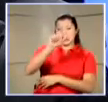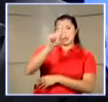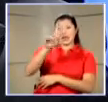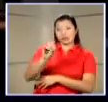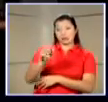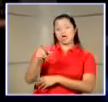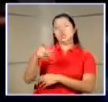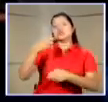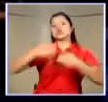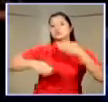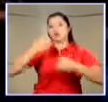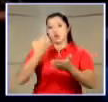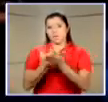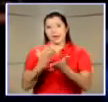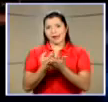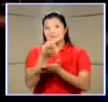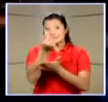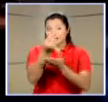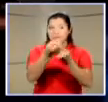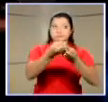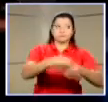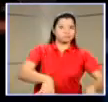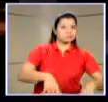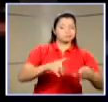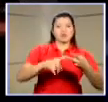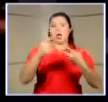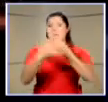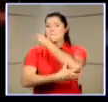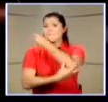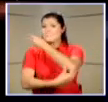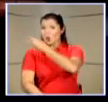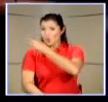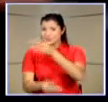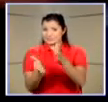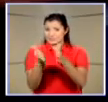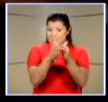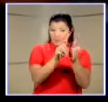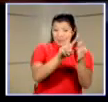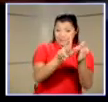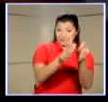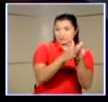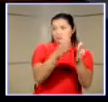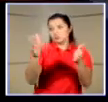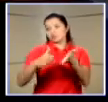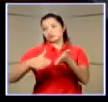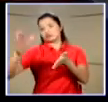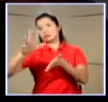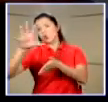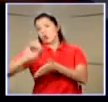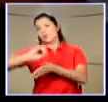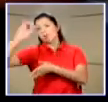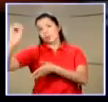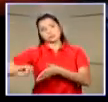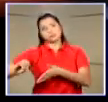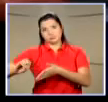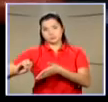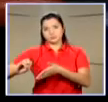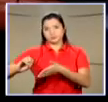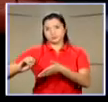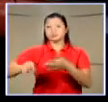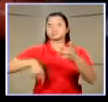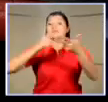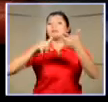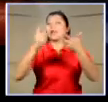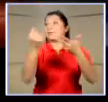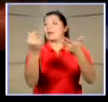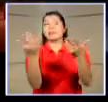los salarios se cayeron al suelo, donde la pobreza pasó del 23 al 50% de la población, donde la